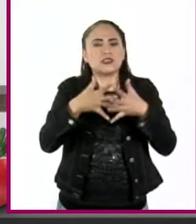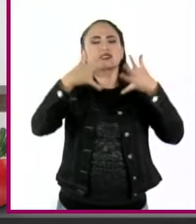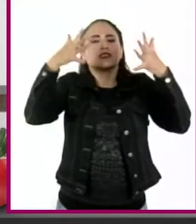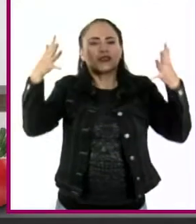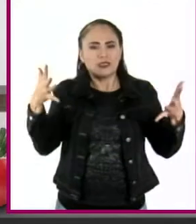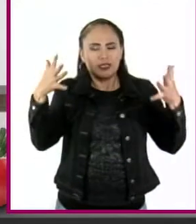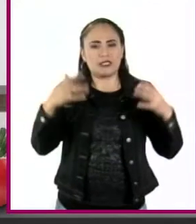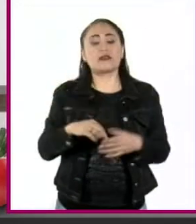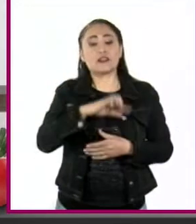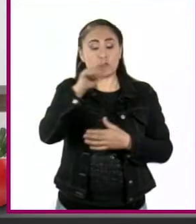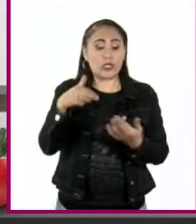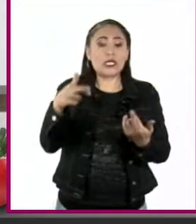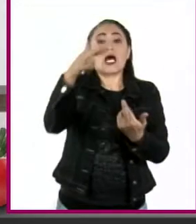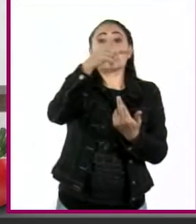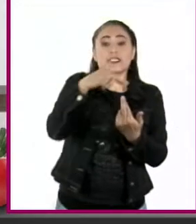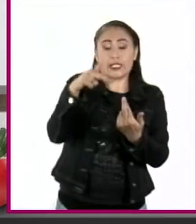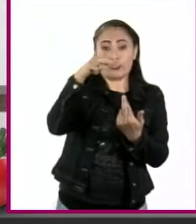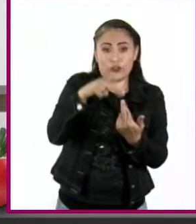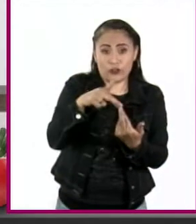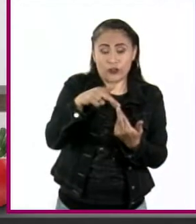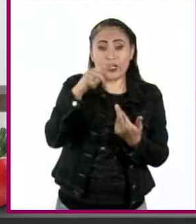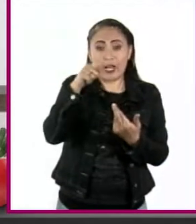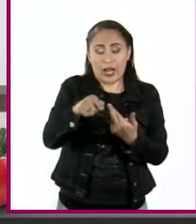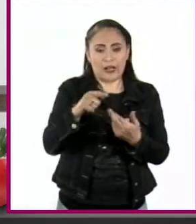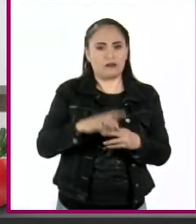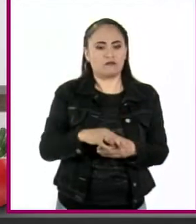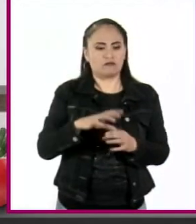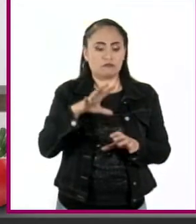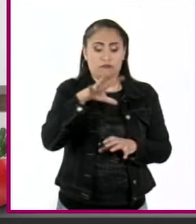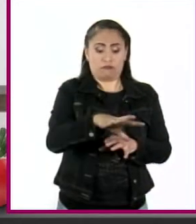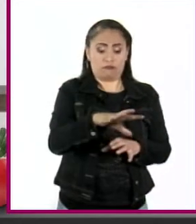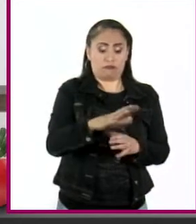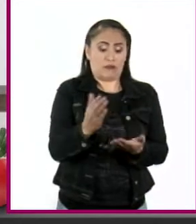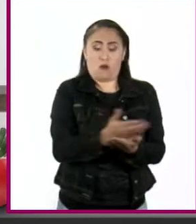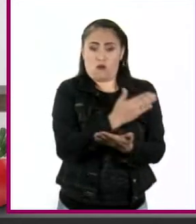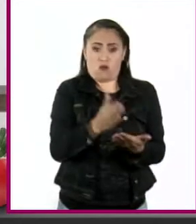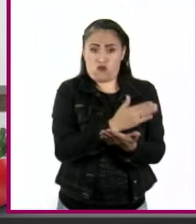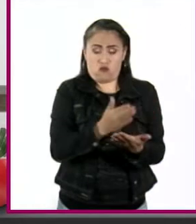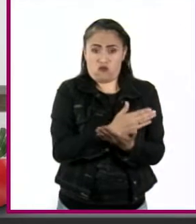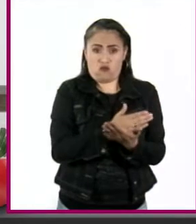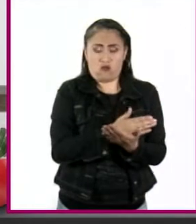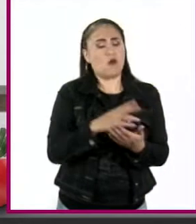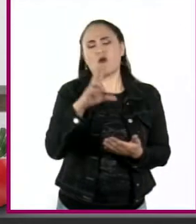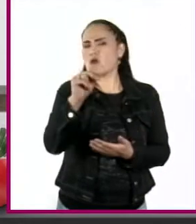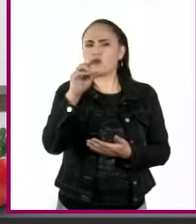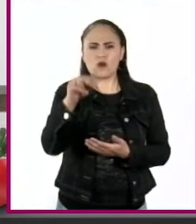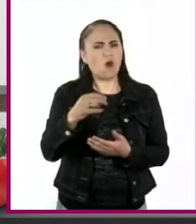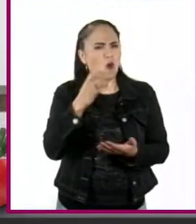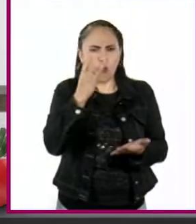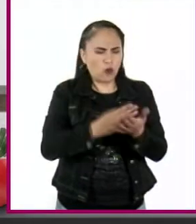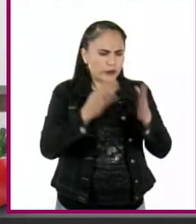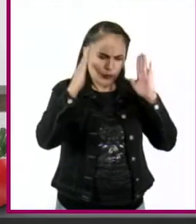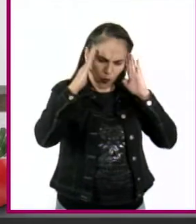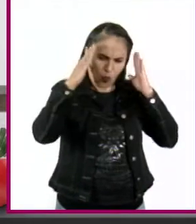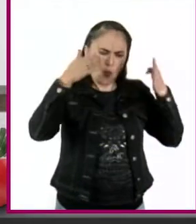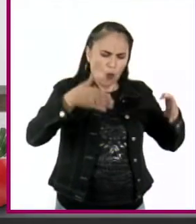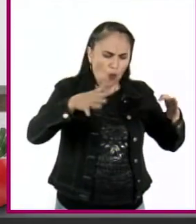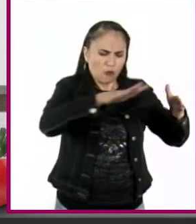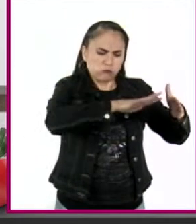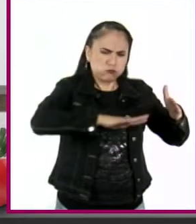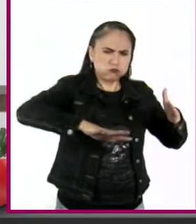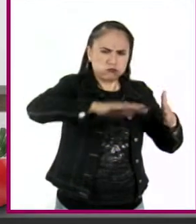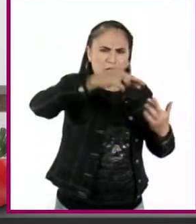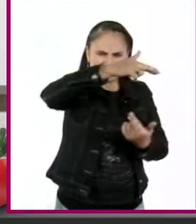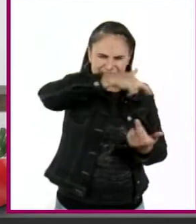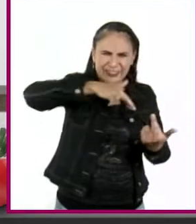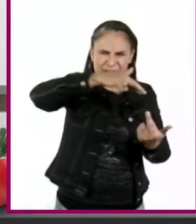la región no con el objeto de desprenderla de su contexto y aislarla, sino con el de examinarla sin perder de vista el todo que la contiene, pues